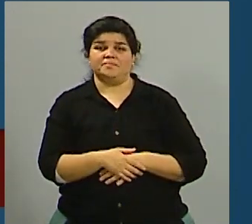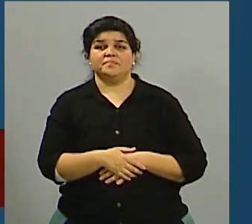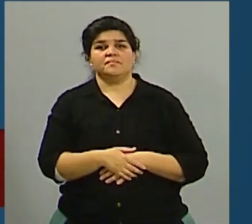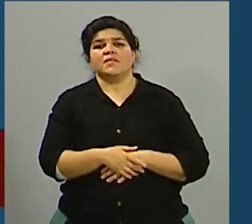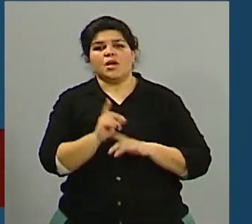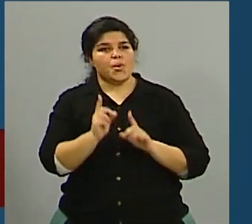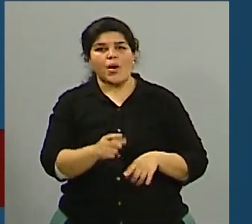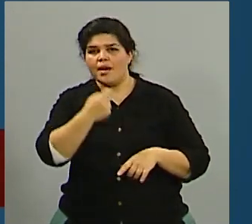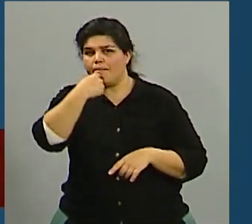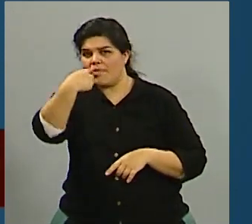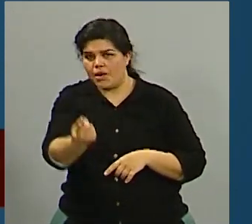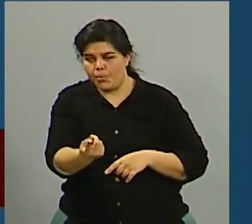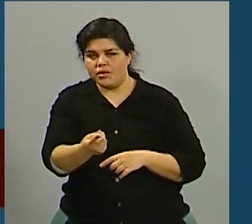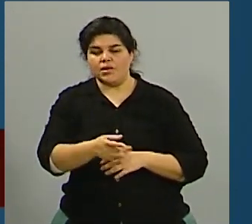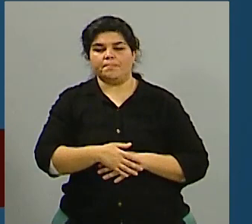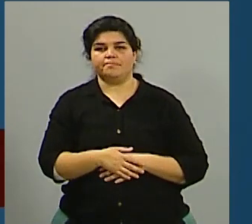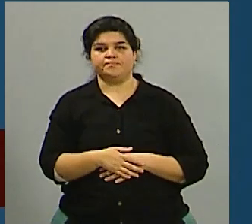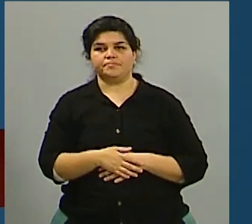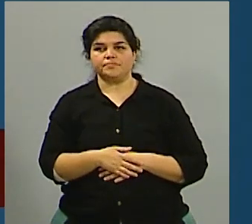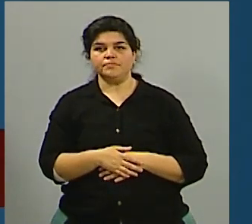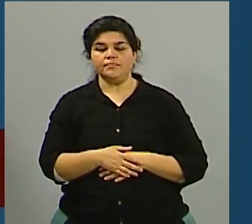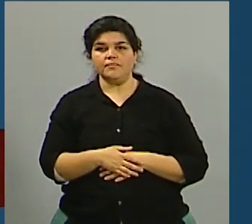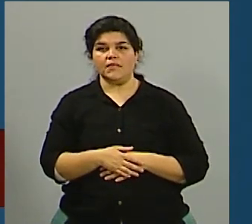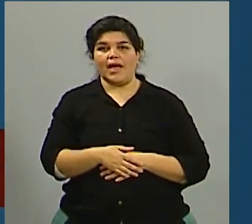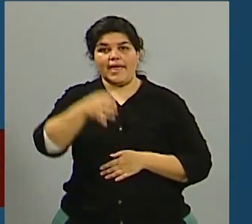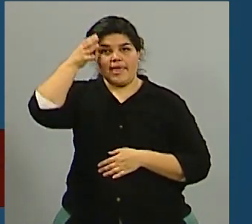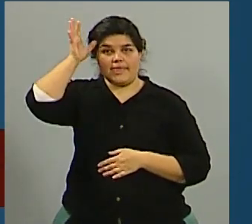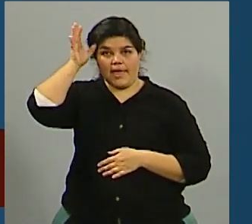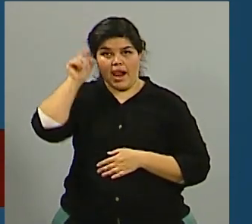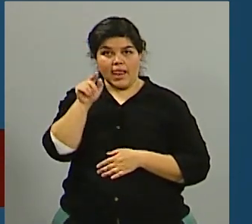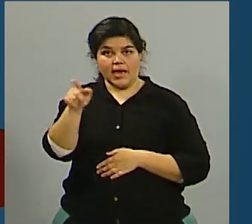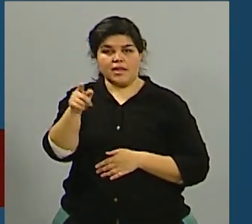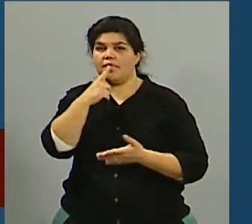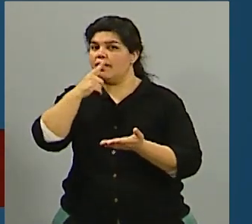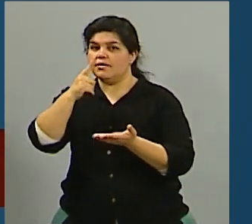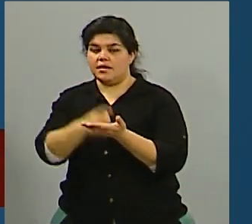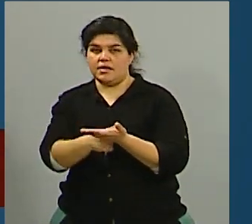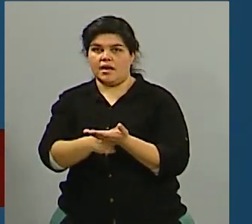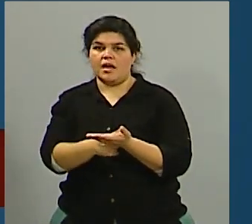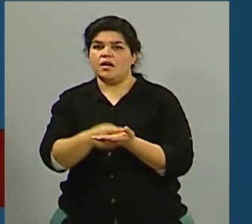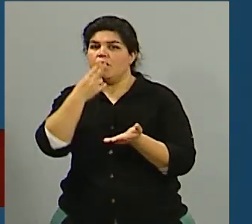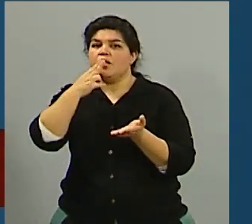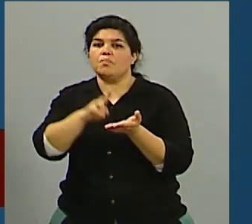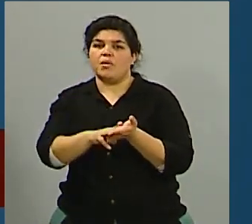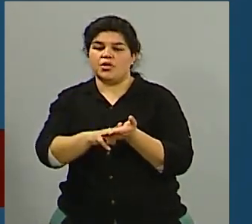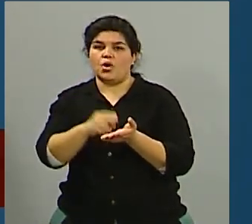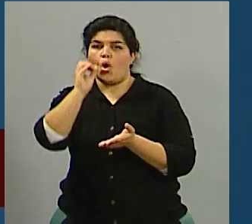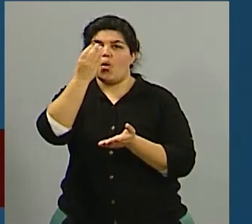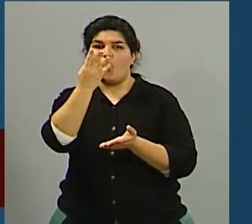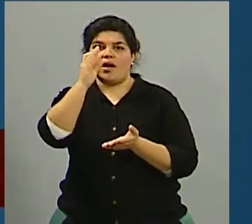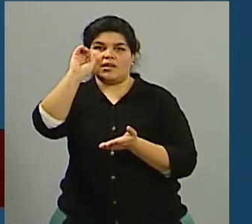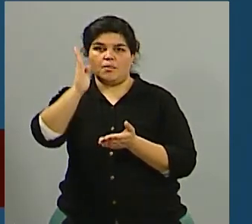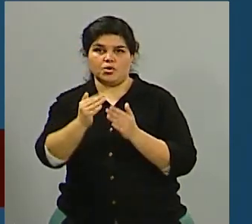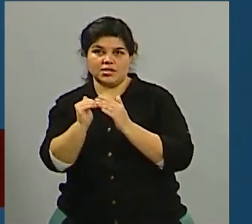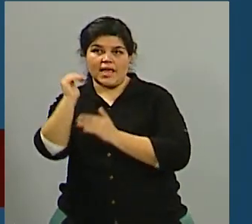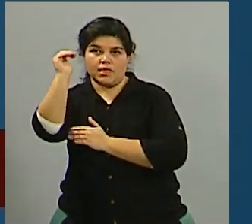en las últimas horas la noticia era, primero, que Italia decidía aprobar un impuesto de 40% sobre el beneficio extra de